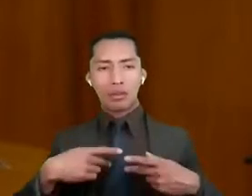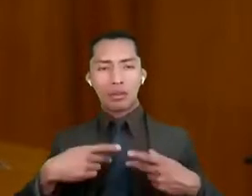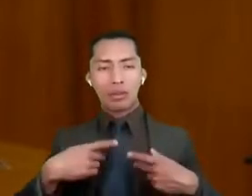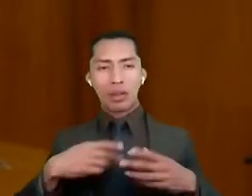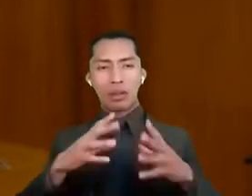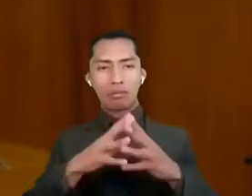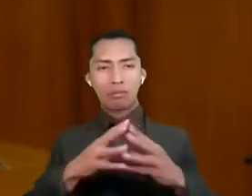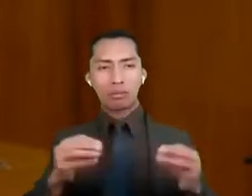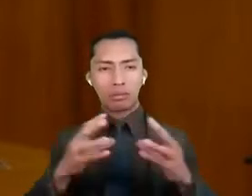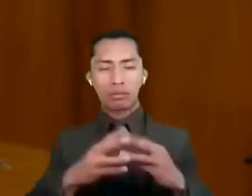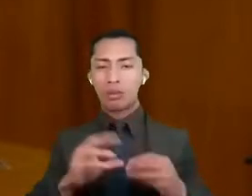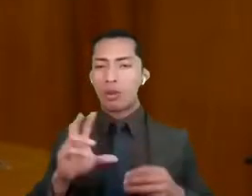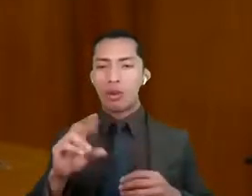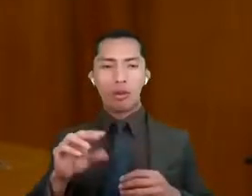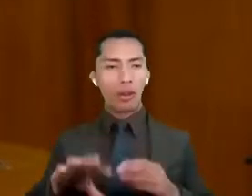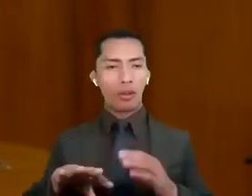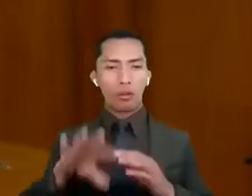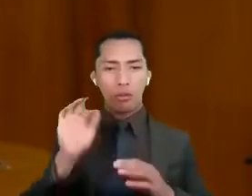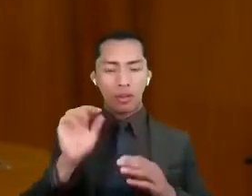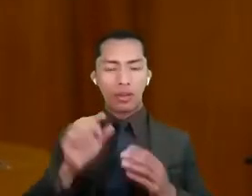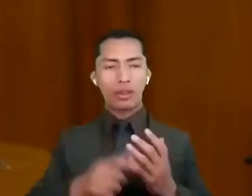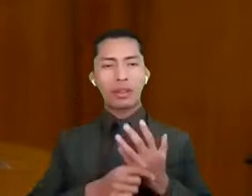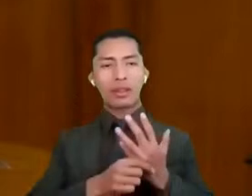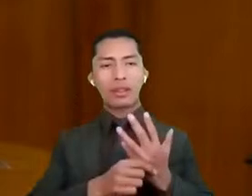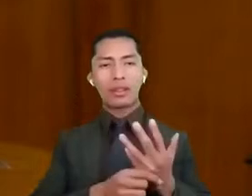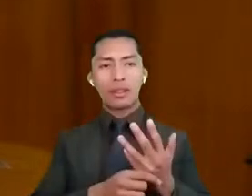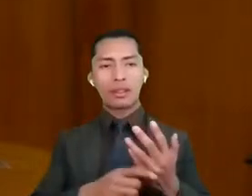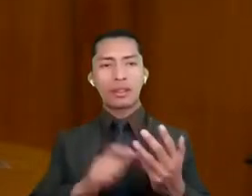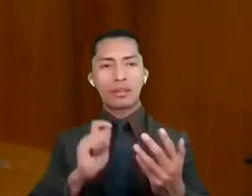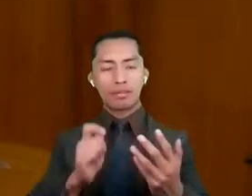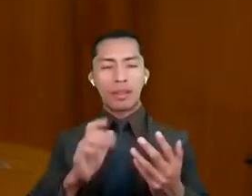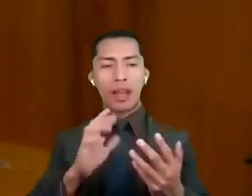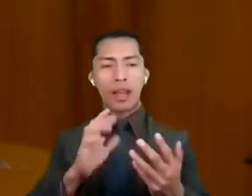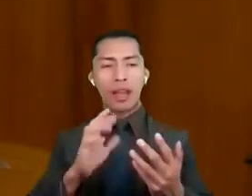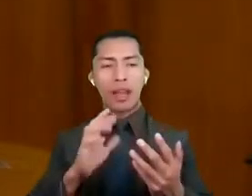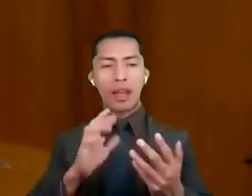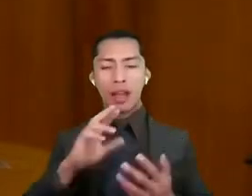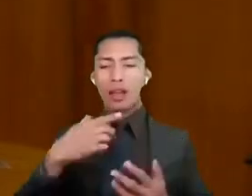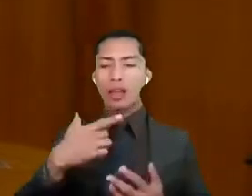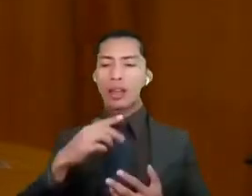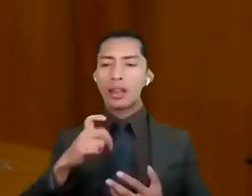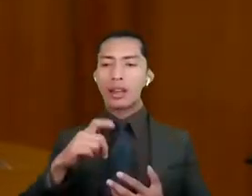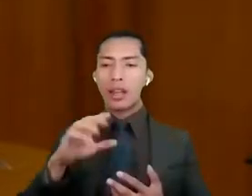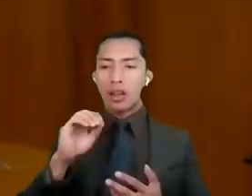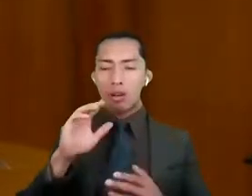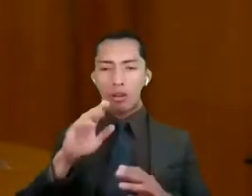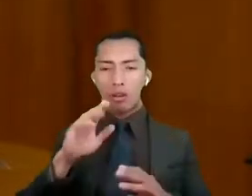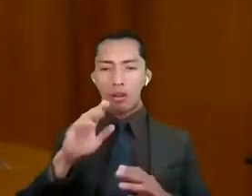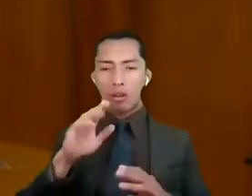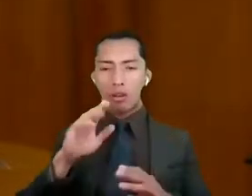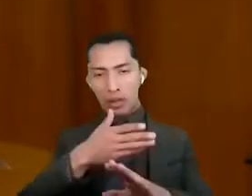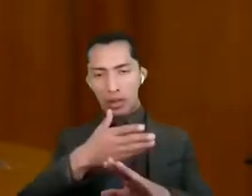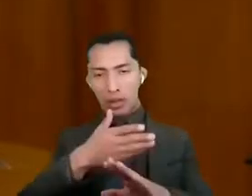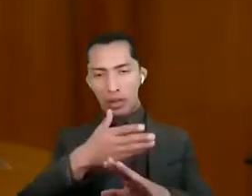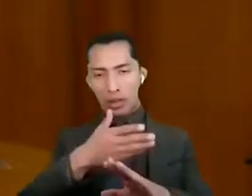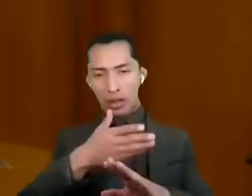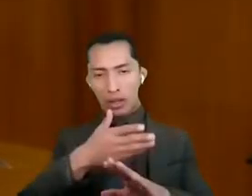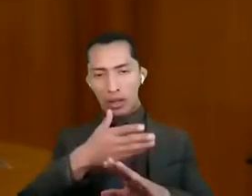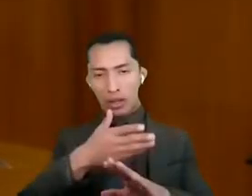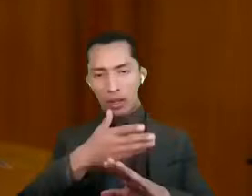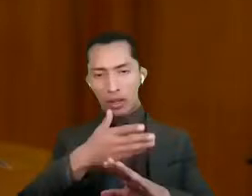Localizadas han evidenciado que la violencia de género en feminicidios, la trata y el secuestro con fines de